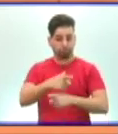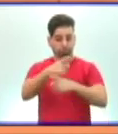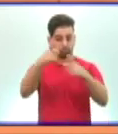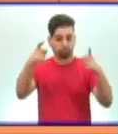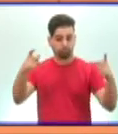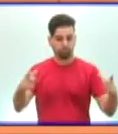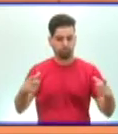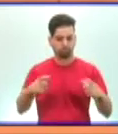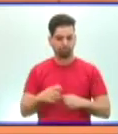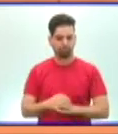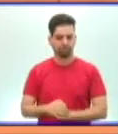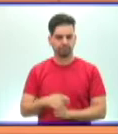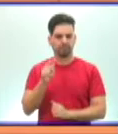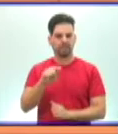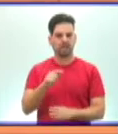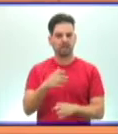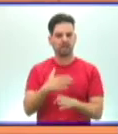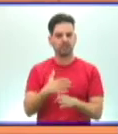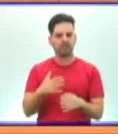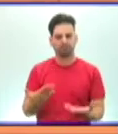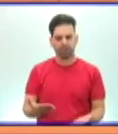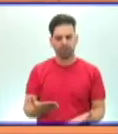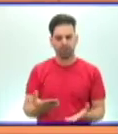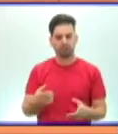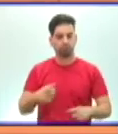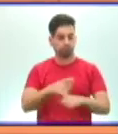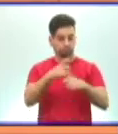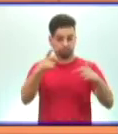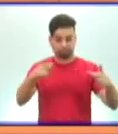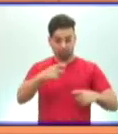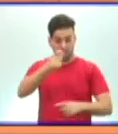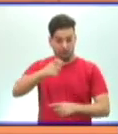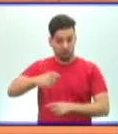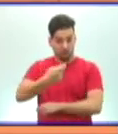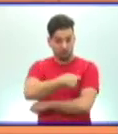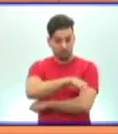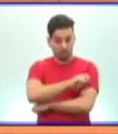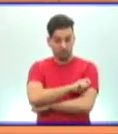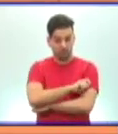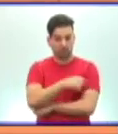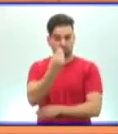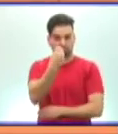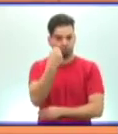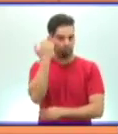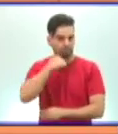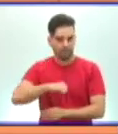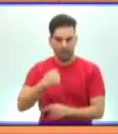haya, más alimento se necesita, más basura se desecha